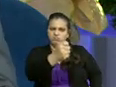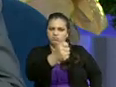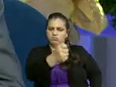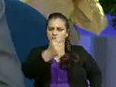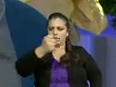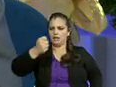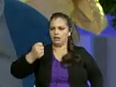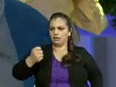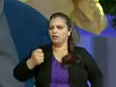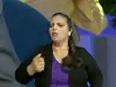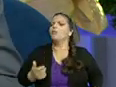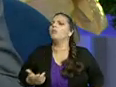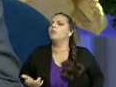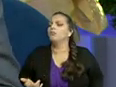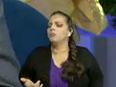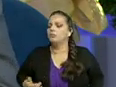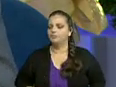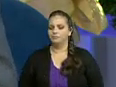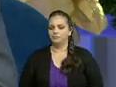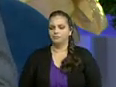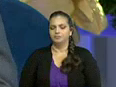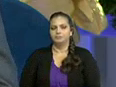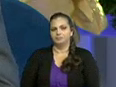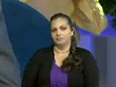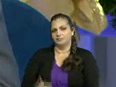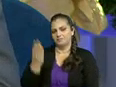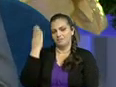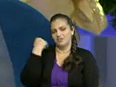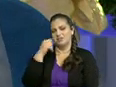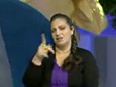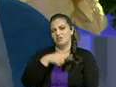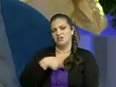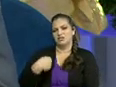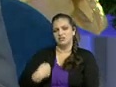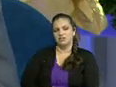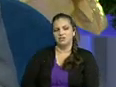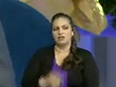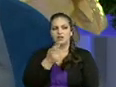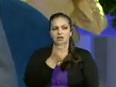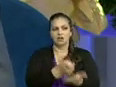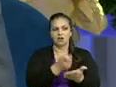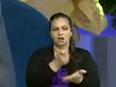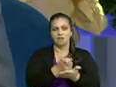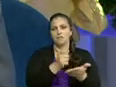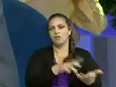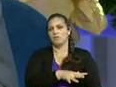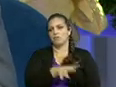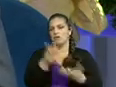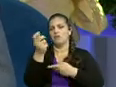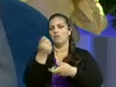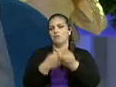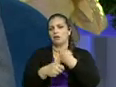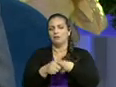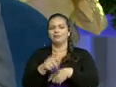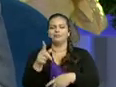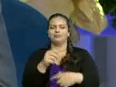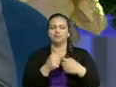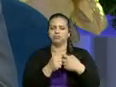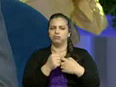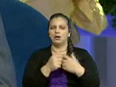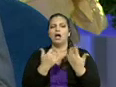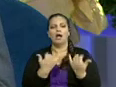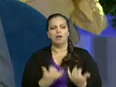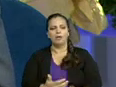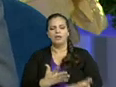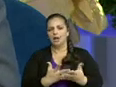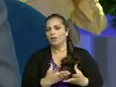internacionales. Primeramente fue el camarón en China, fue una situación técnica que la subimos destrabar, que la subimos afrontar de manera